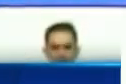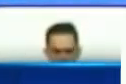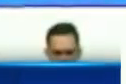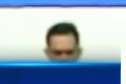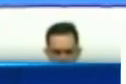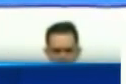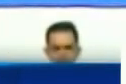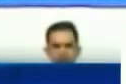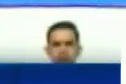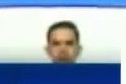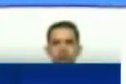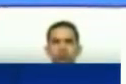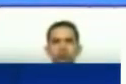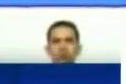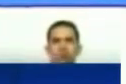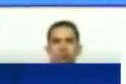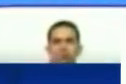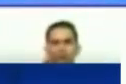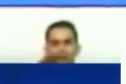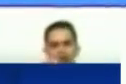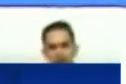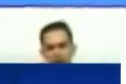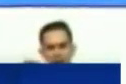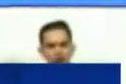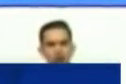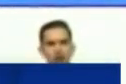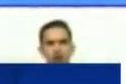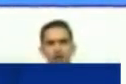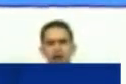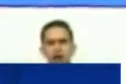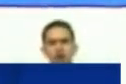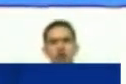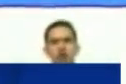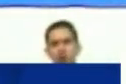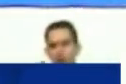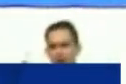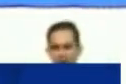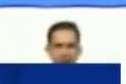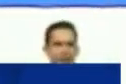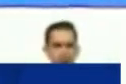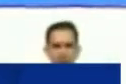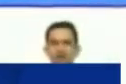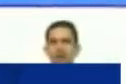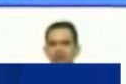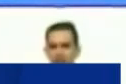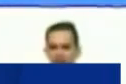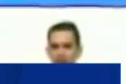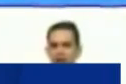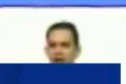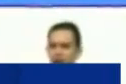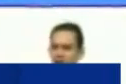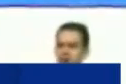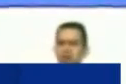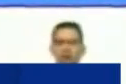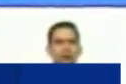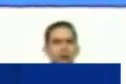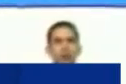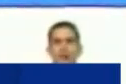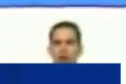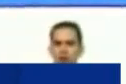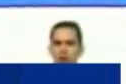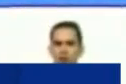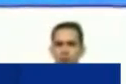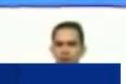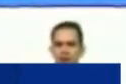Estado socialmente justo, libre y democráticamente, que